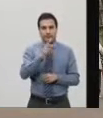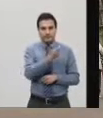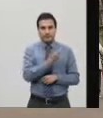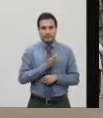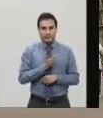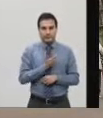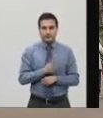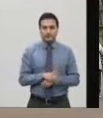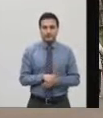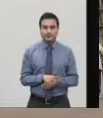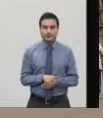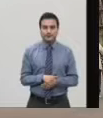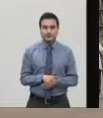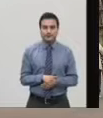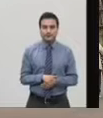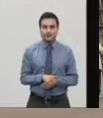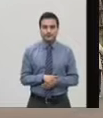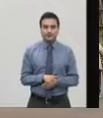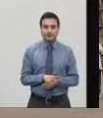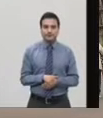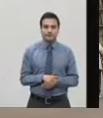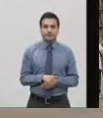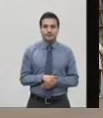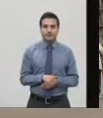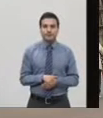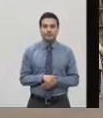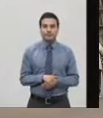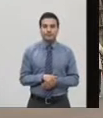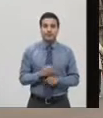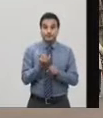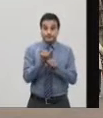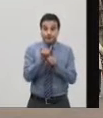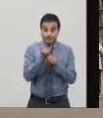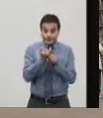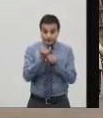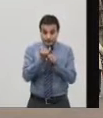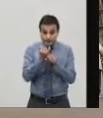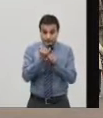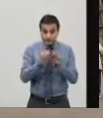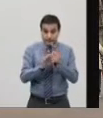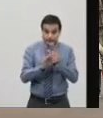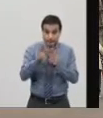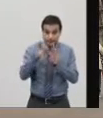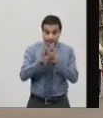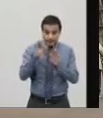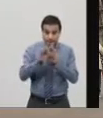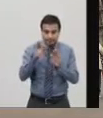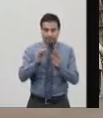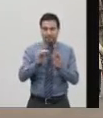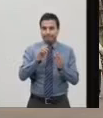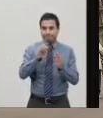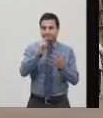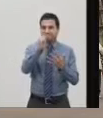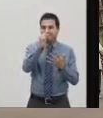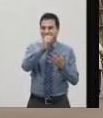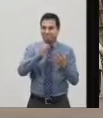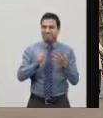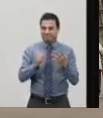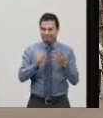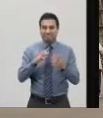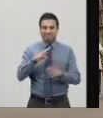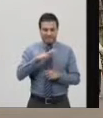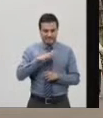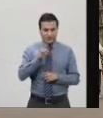económica. En autos queda constancia de las diligencias practicadas por esta autoridad para